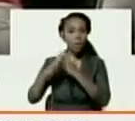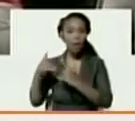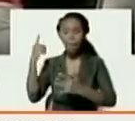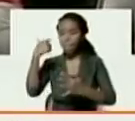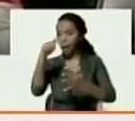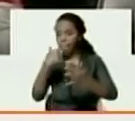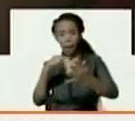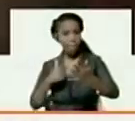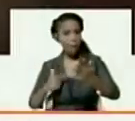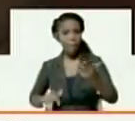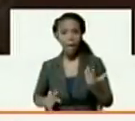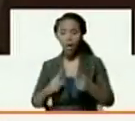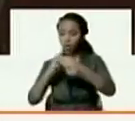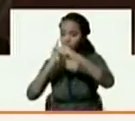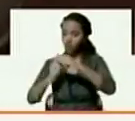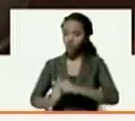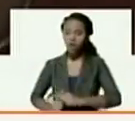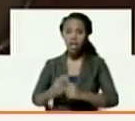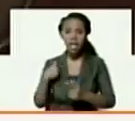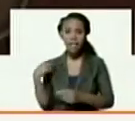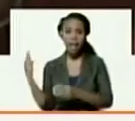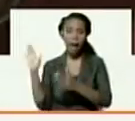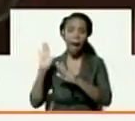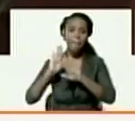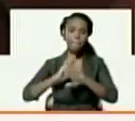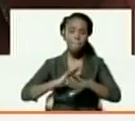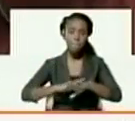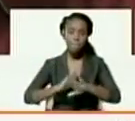personas sumadas